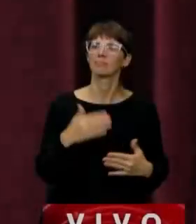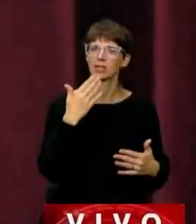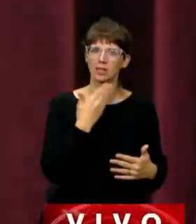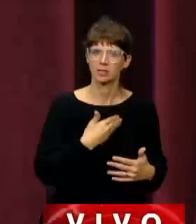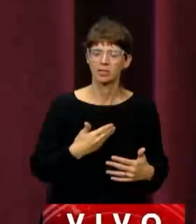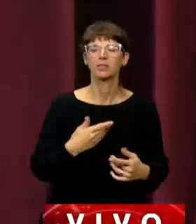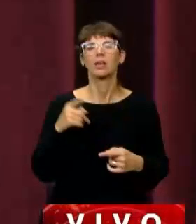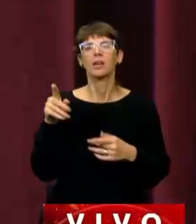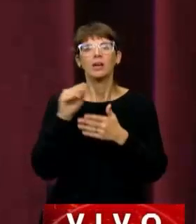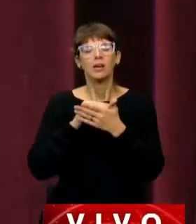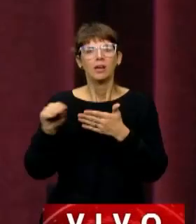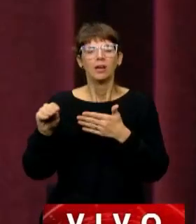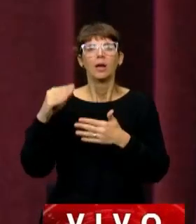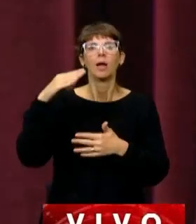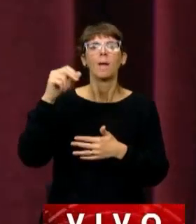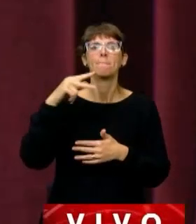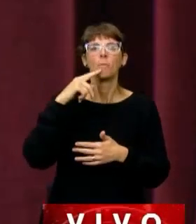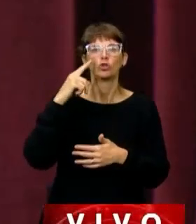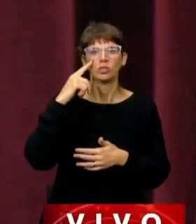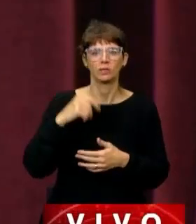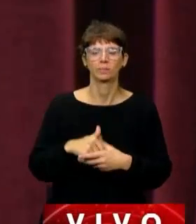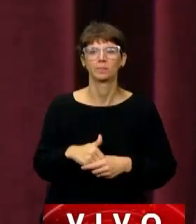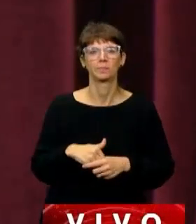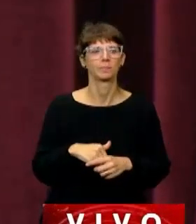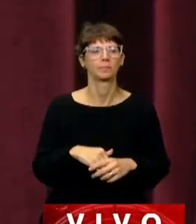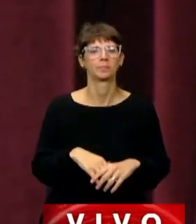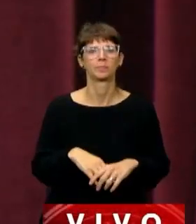la palabra el diputado Francisco Monti.